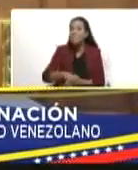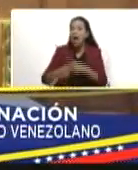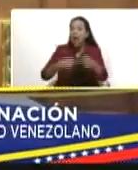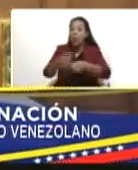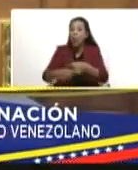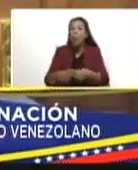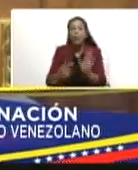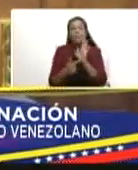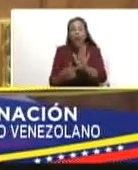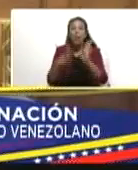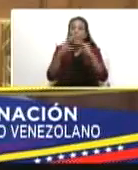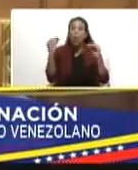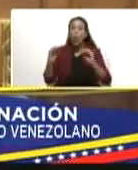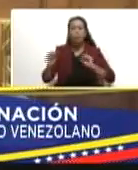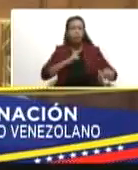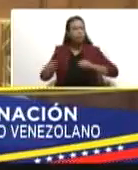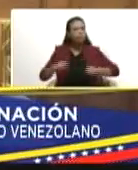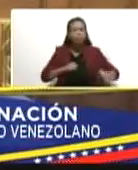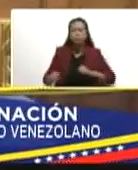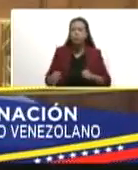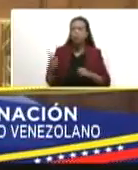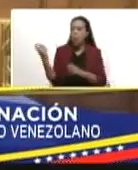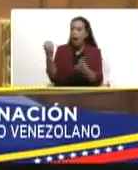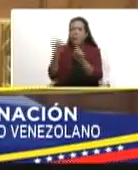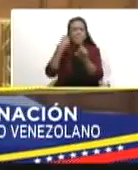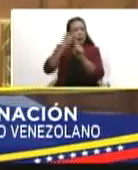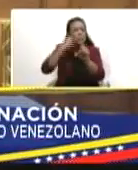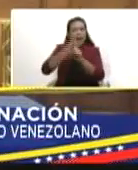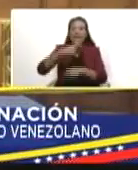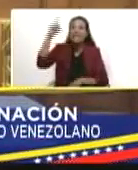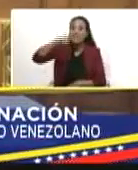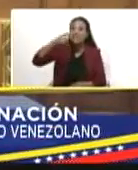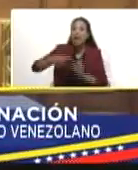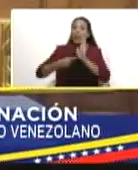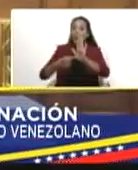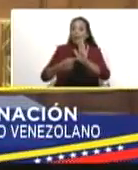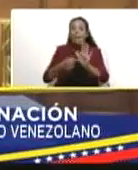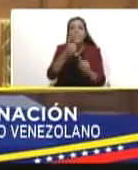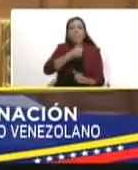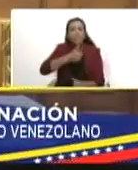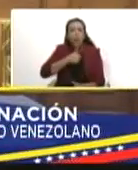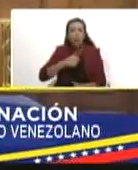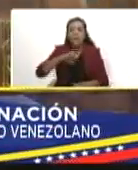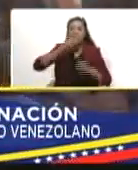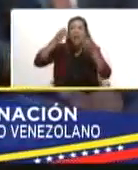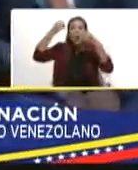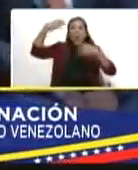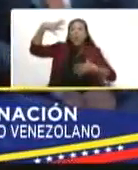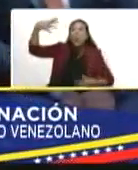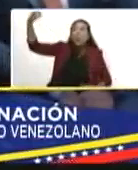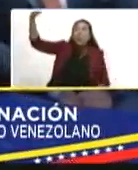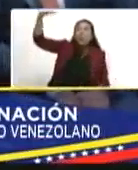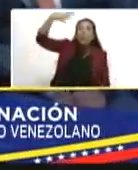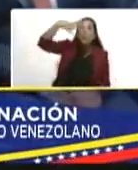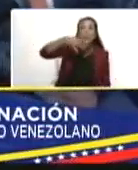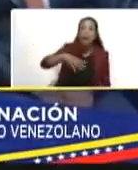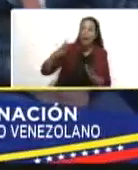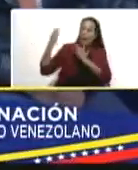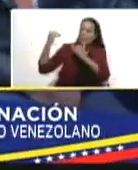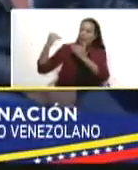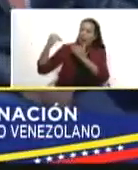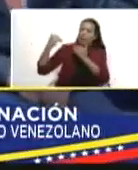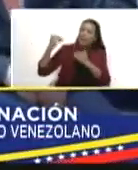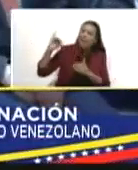llevaremos a cabo todas las hazañas todas las batallas que sean necesarias para mantener viva esa luz y esa